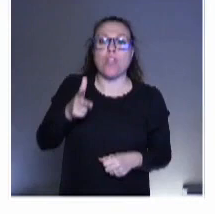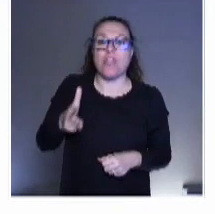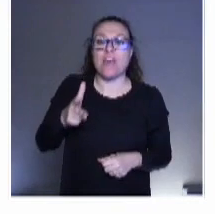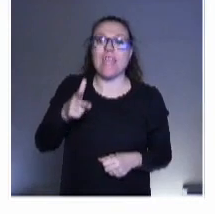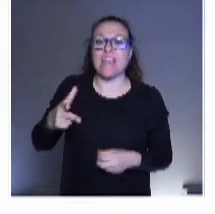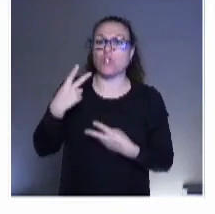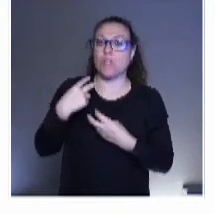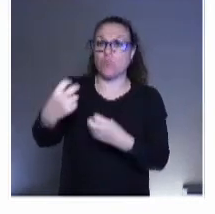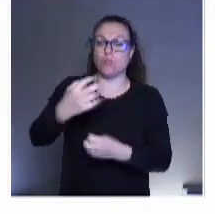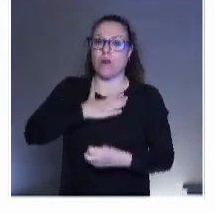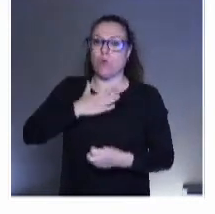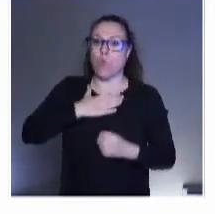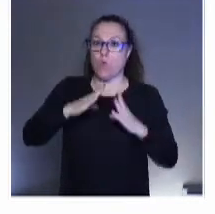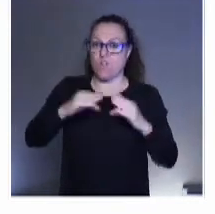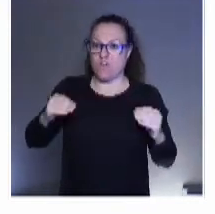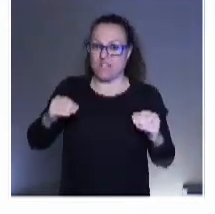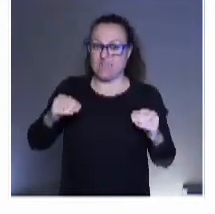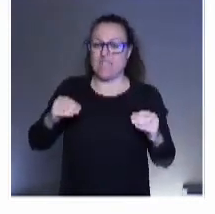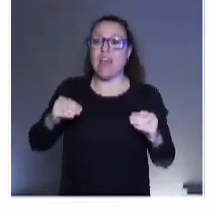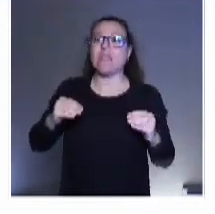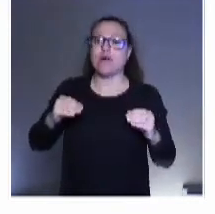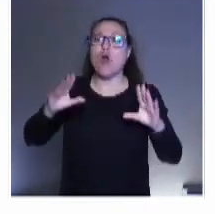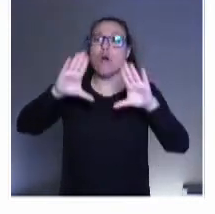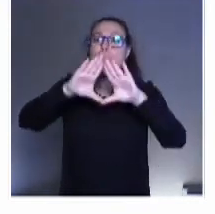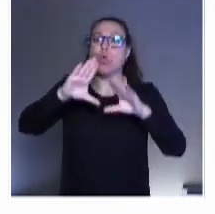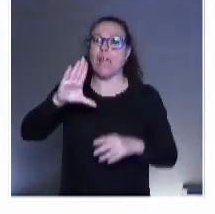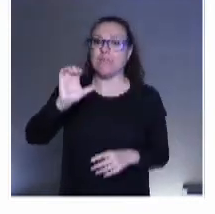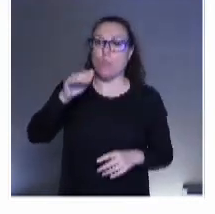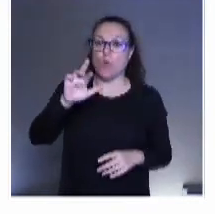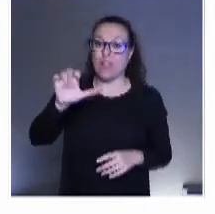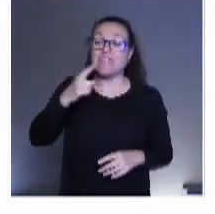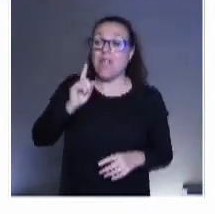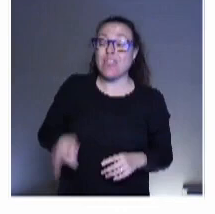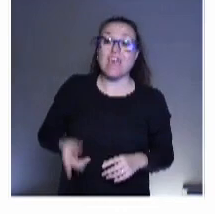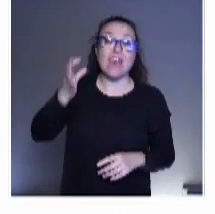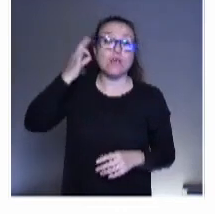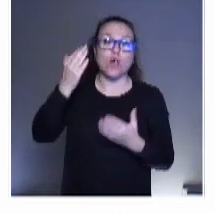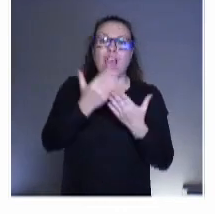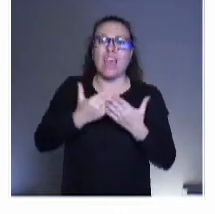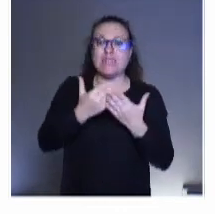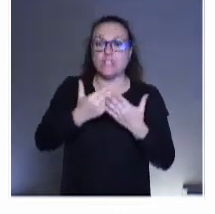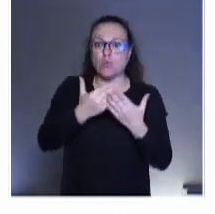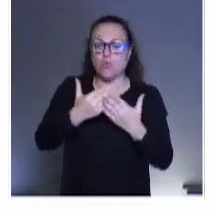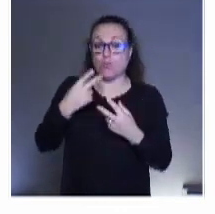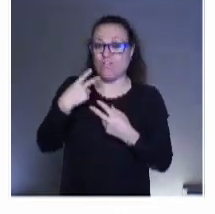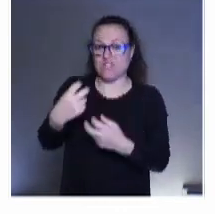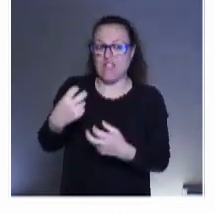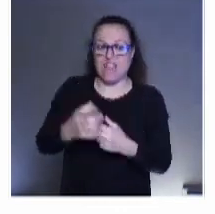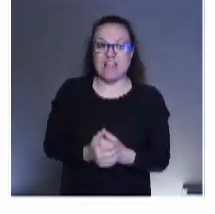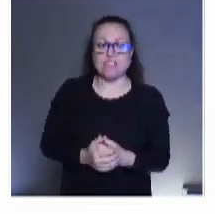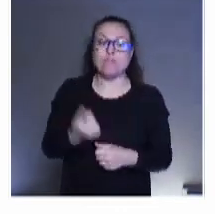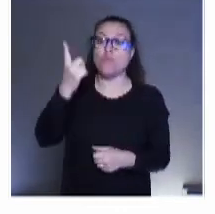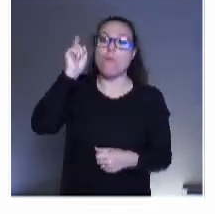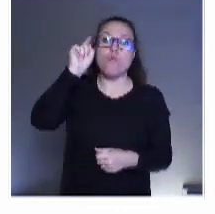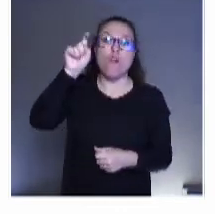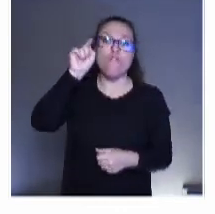Tributario de nuestra propia Universidad de la Complutense, que al mismo tiempo es directora de estudios del Instituto de Estudios Fiscales, una